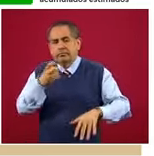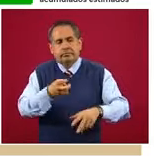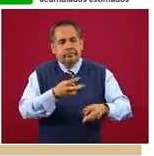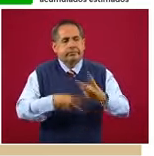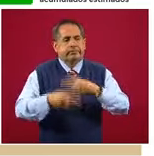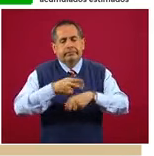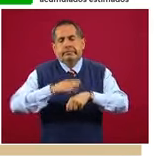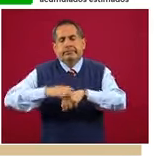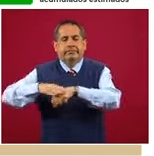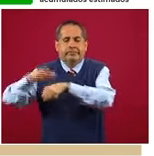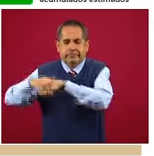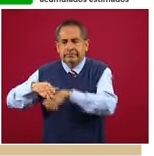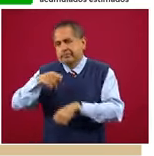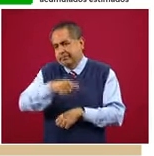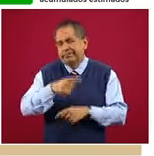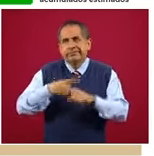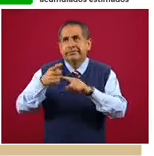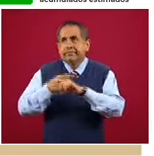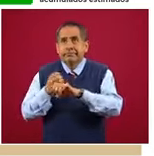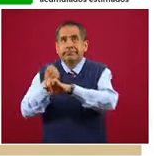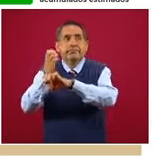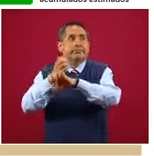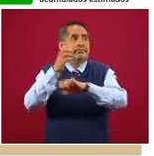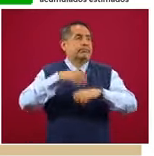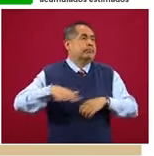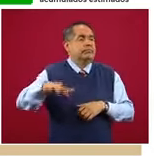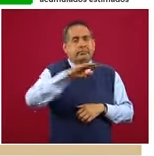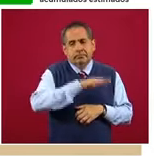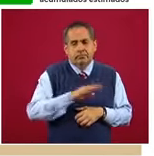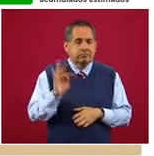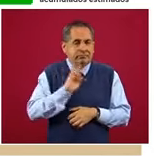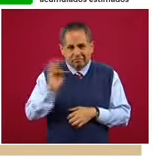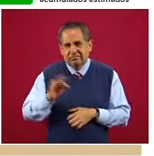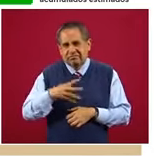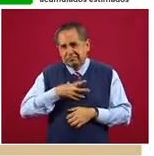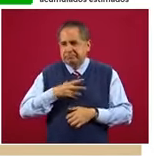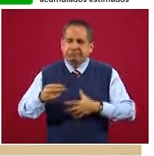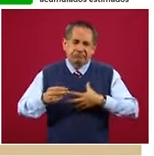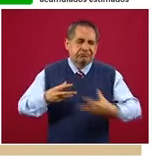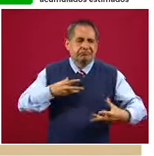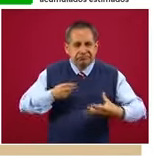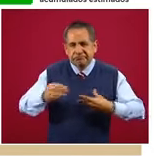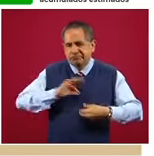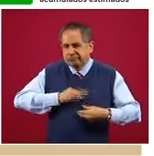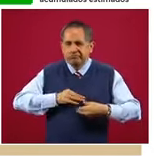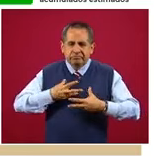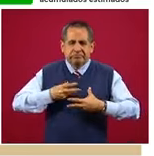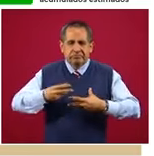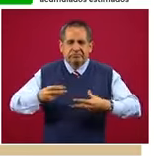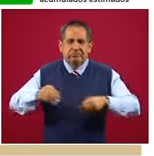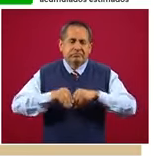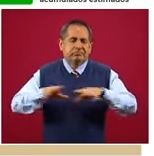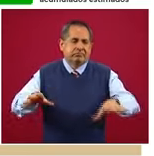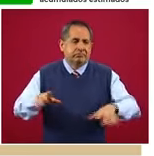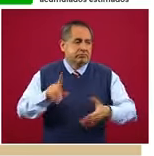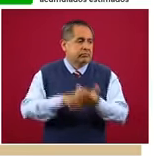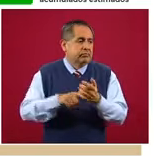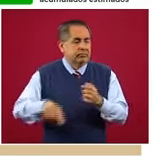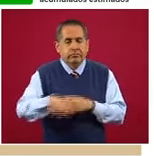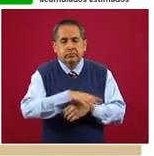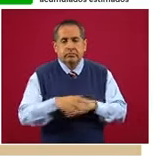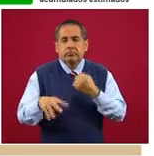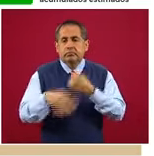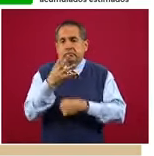motor de la misma y que en las diferentes entidades federativas pueden todavía contribuir a la transmisión, a que